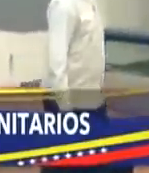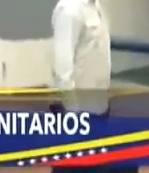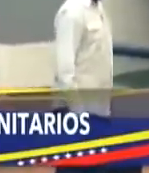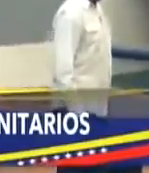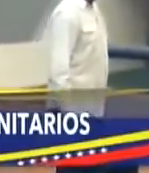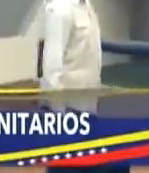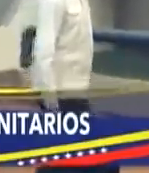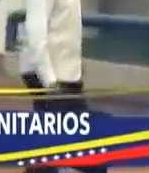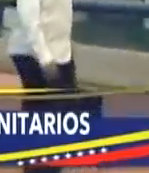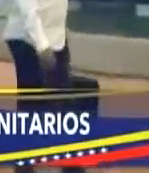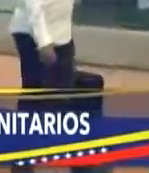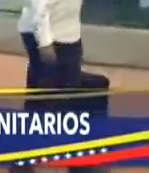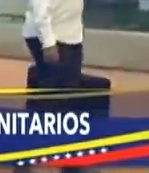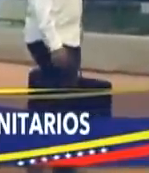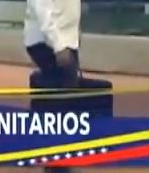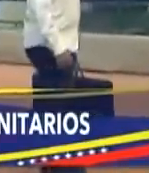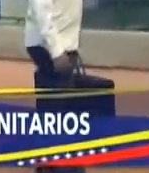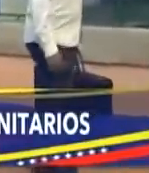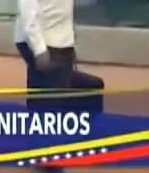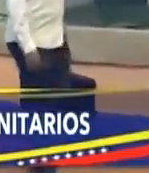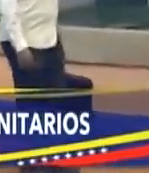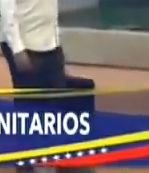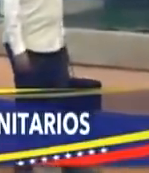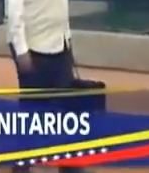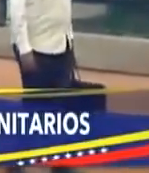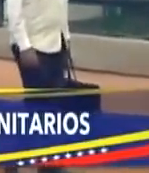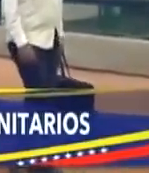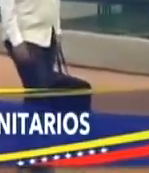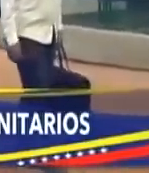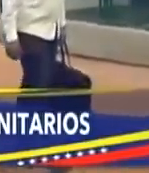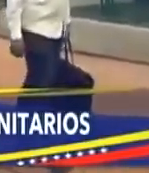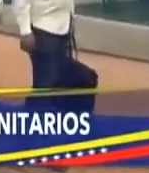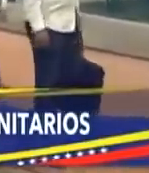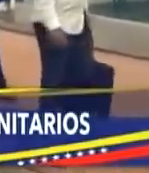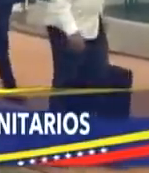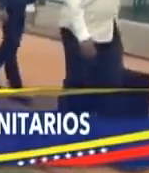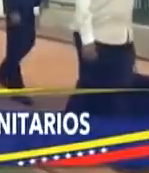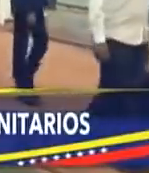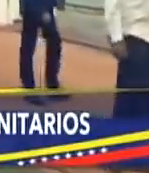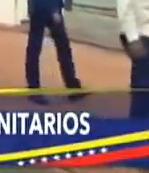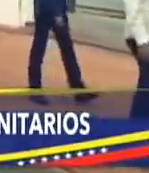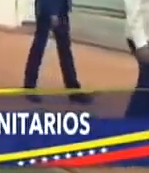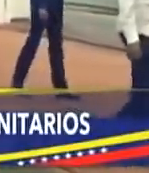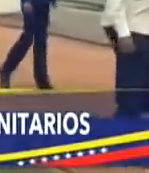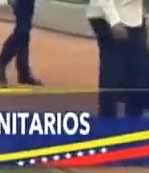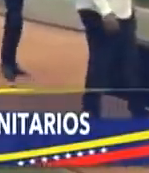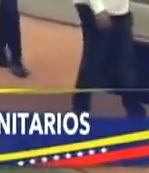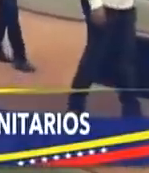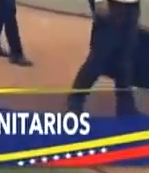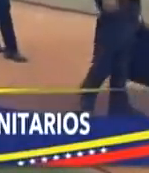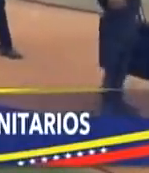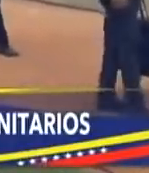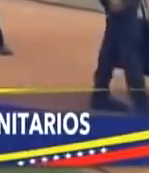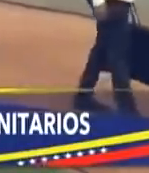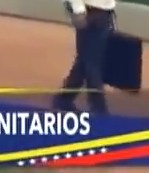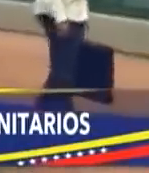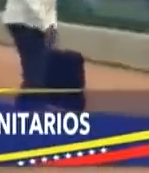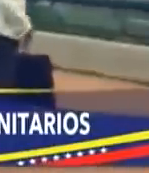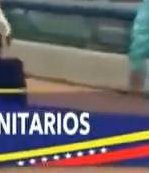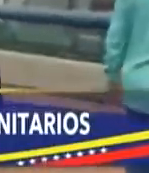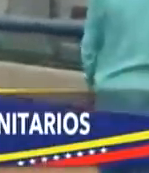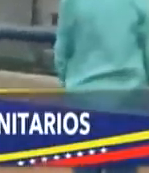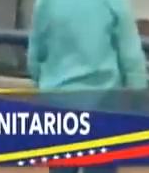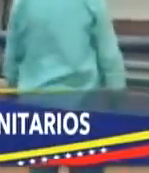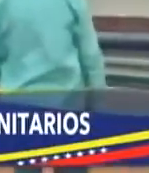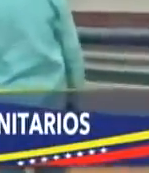alegría, mucho compartir. Es el reconocimiento además a la investidura del jefe de Estado esta tarde,